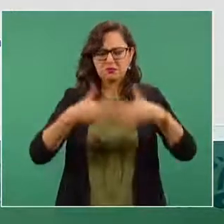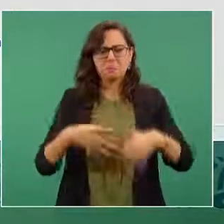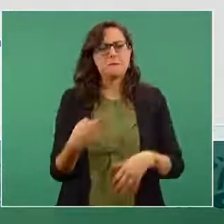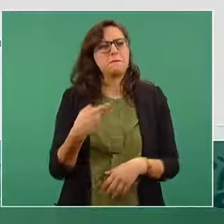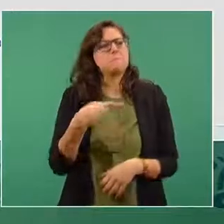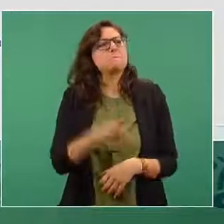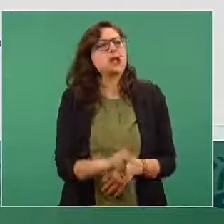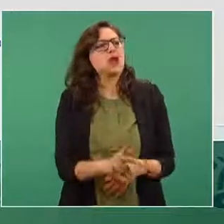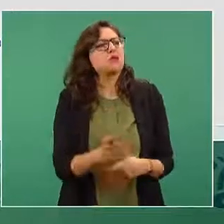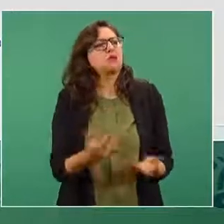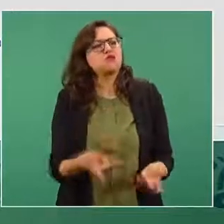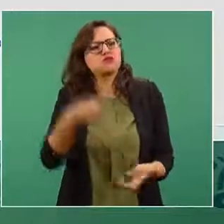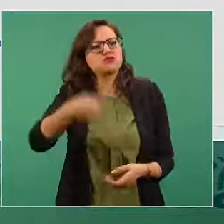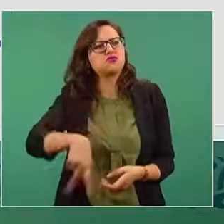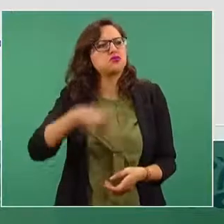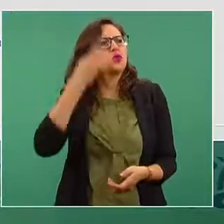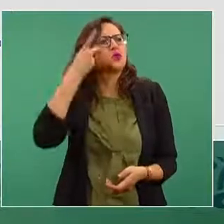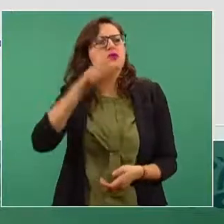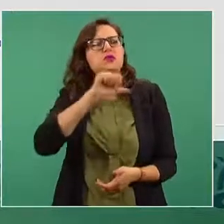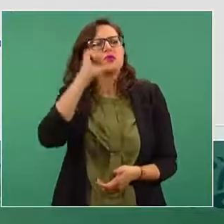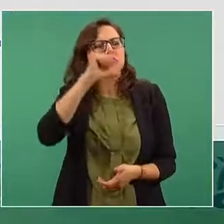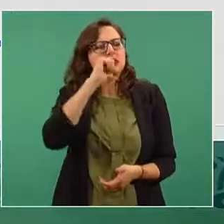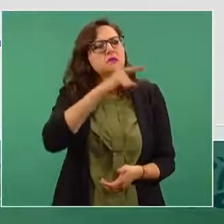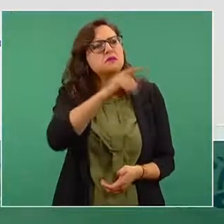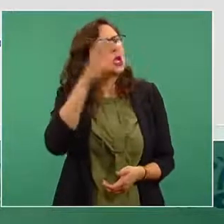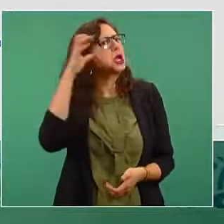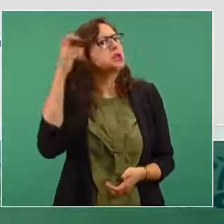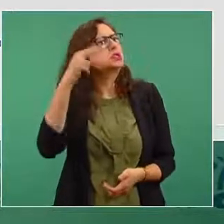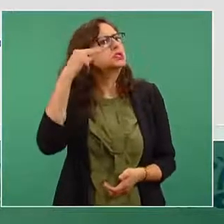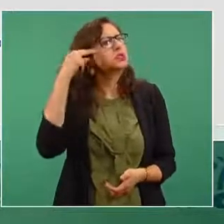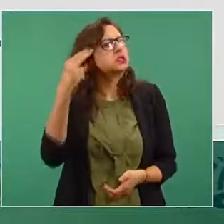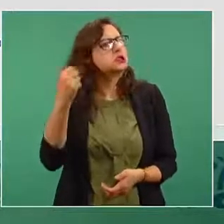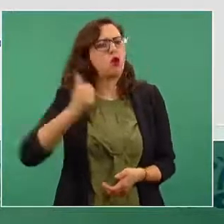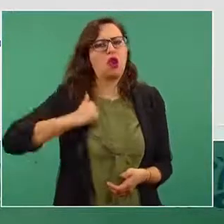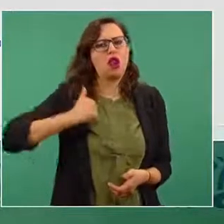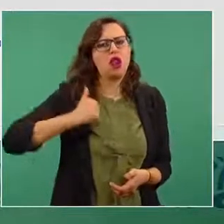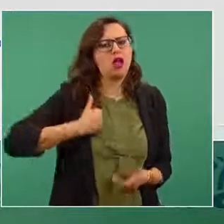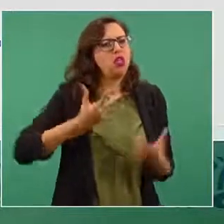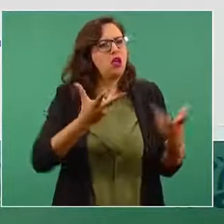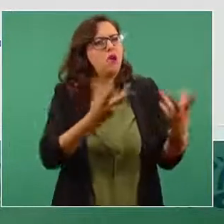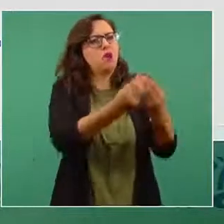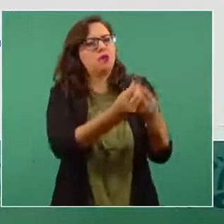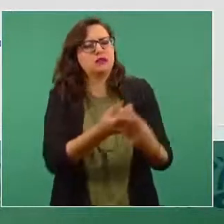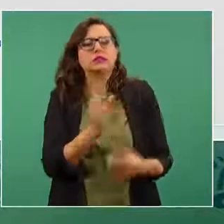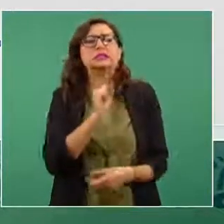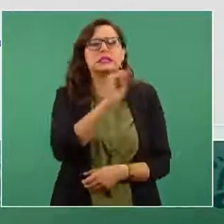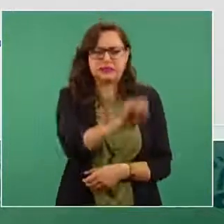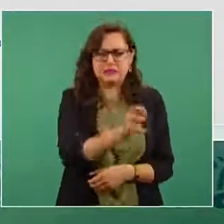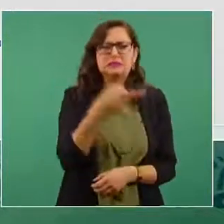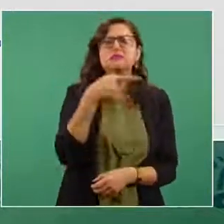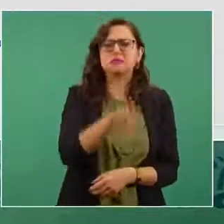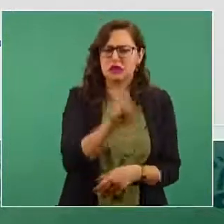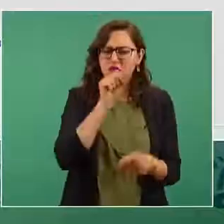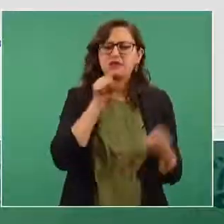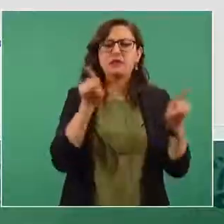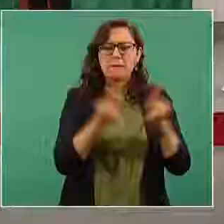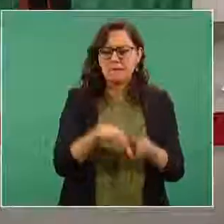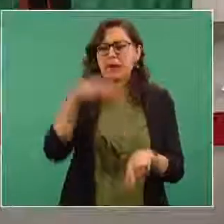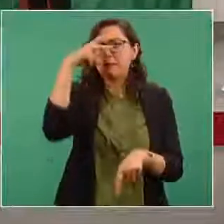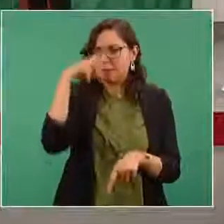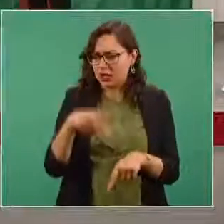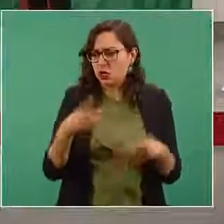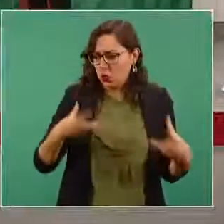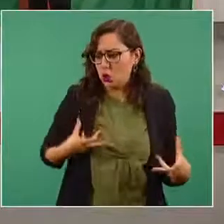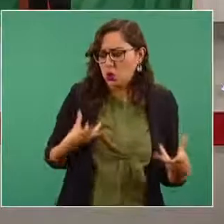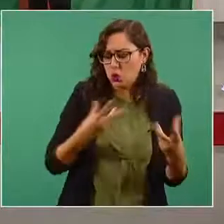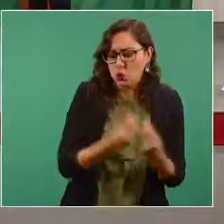México, pero vamos a poder tener en México cada vez más tramos de la producción de las vacunas. Bueno, la que sigue, por